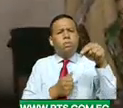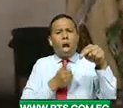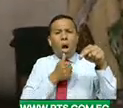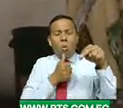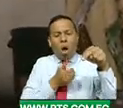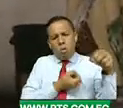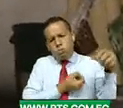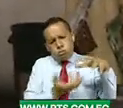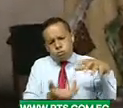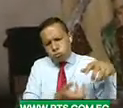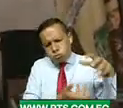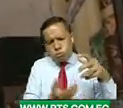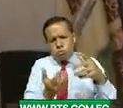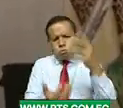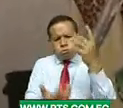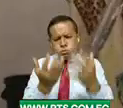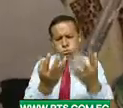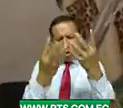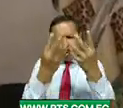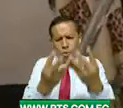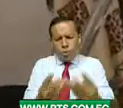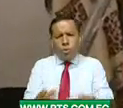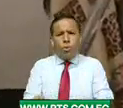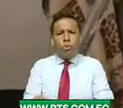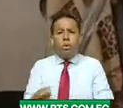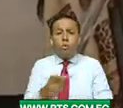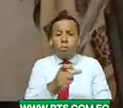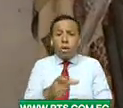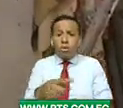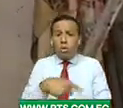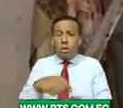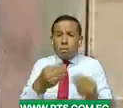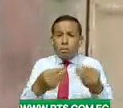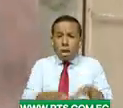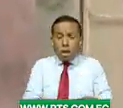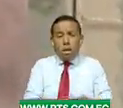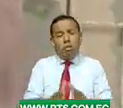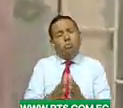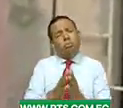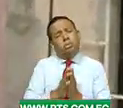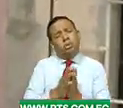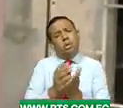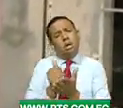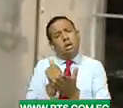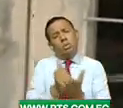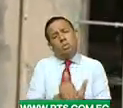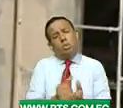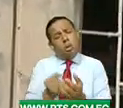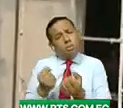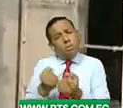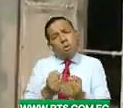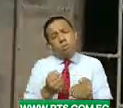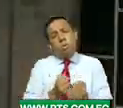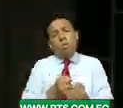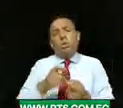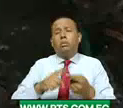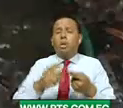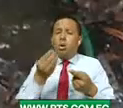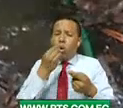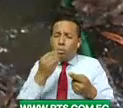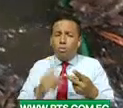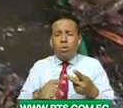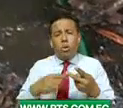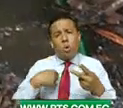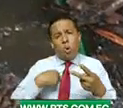Los damnificados solicitan ayuda para lograr empezar de nuevo. Para esto requieren alimentos, ropa